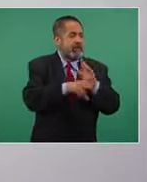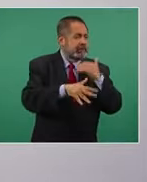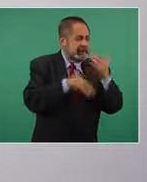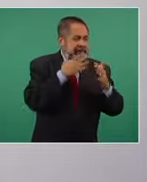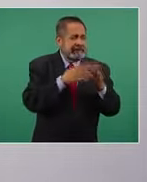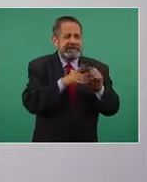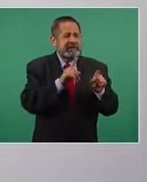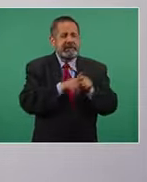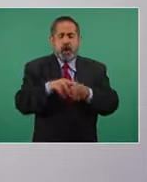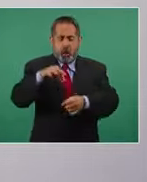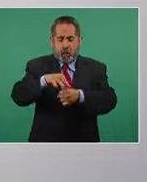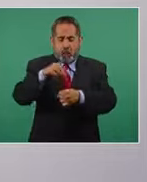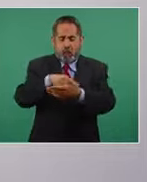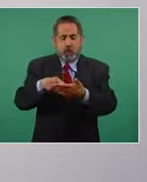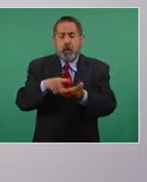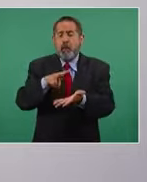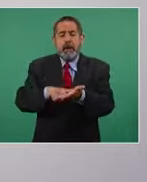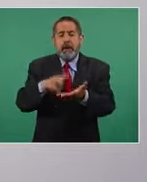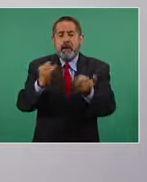corrupto. Vale igual.